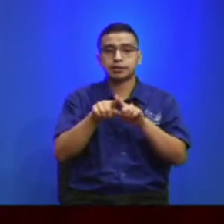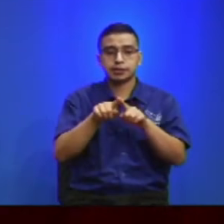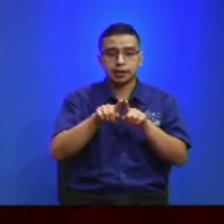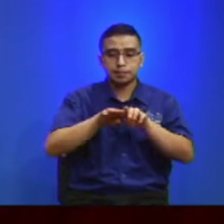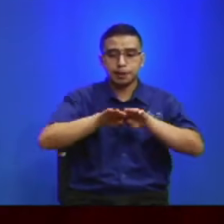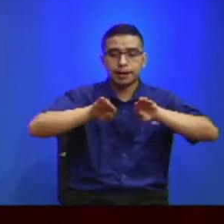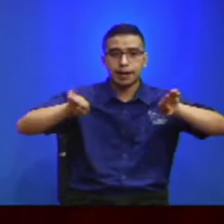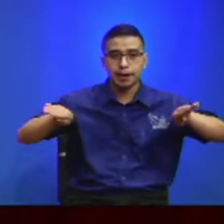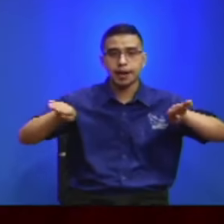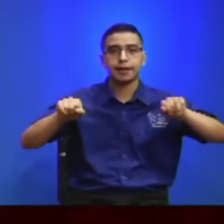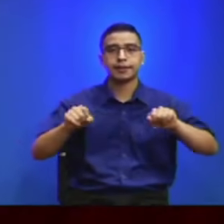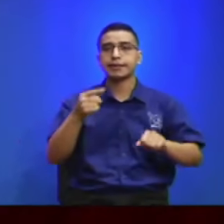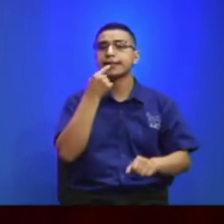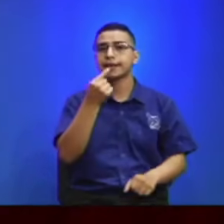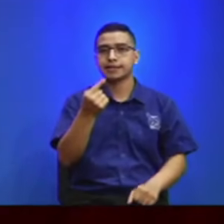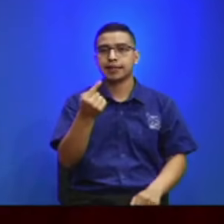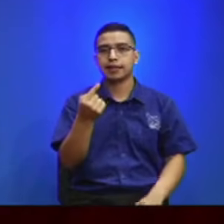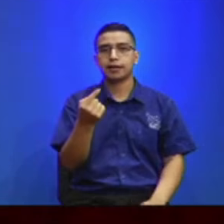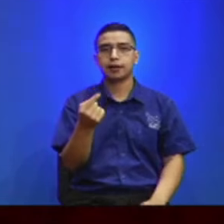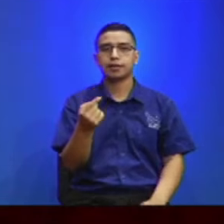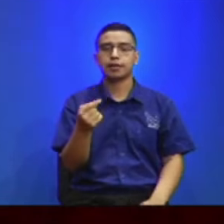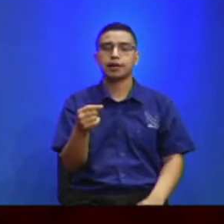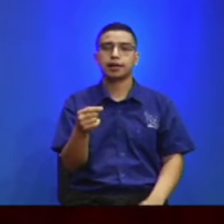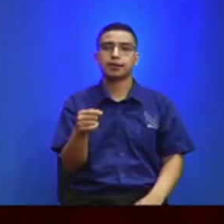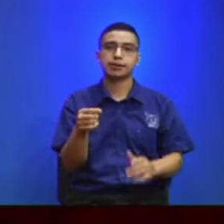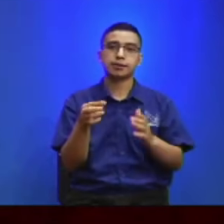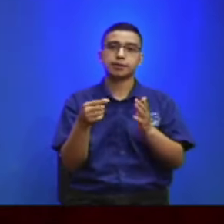se puede traducir eso